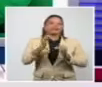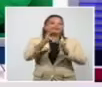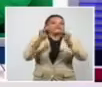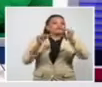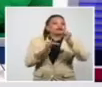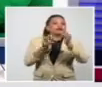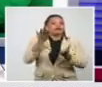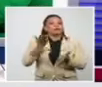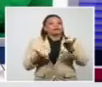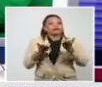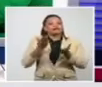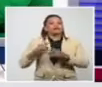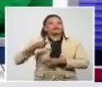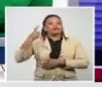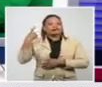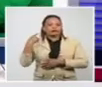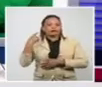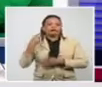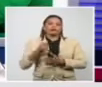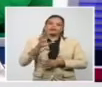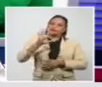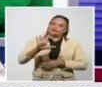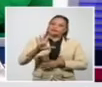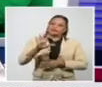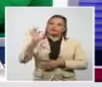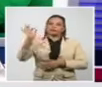de día de ayer, que era de 5.